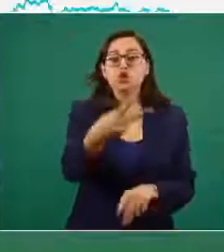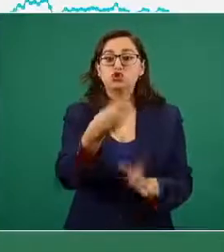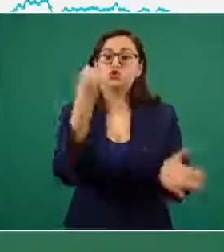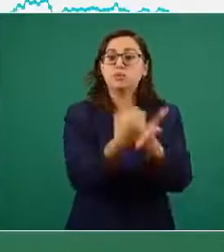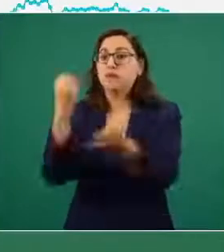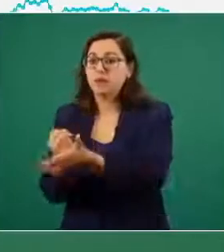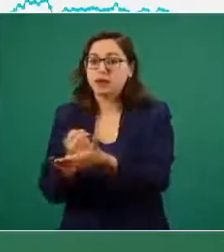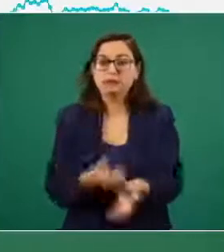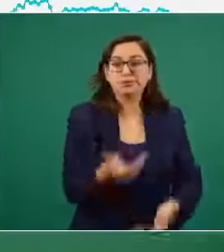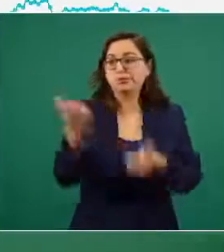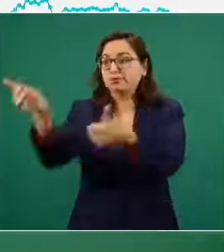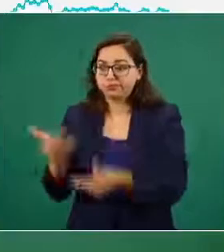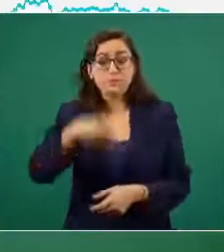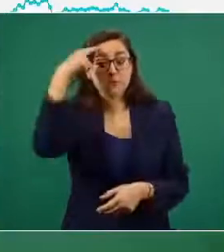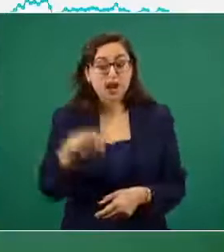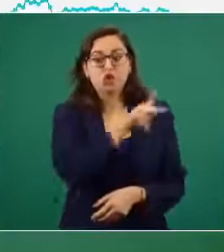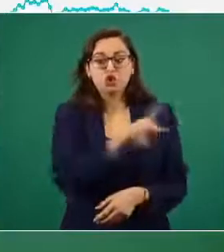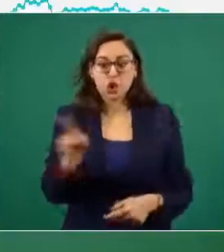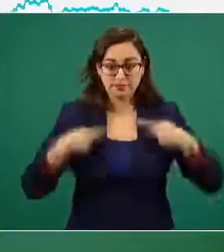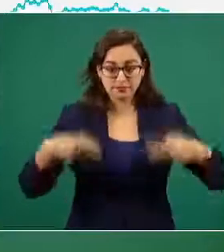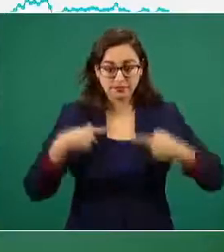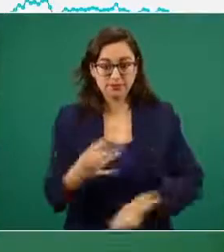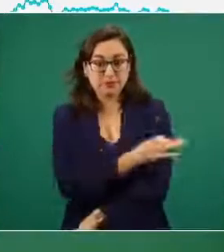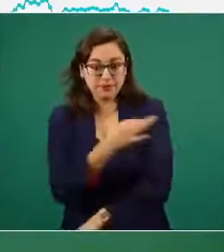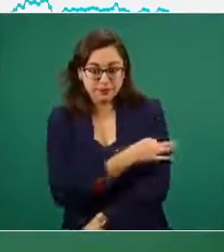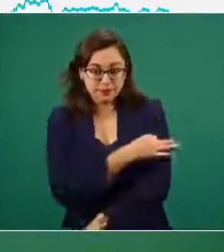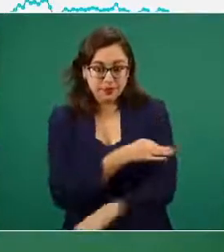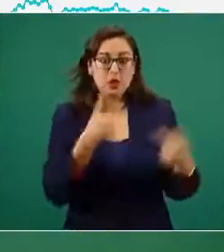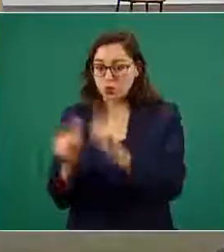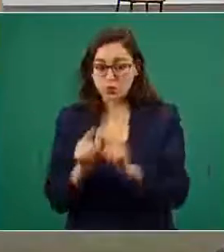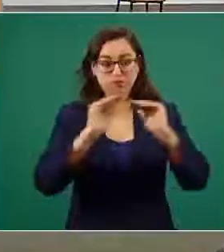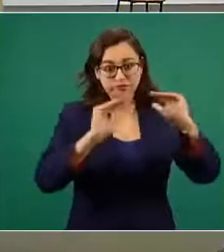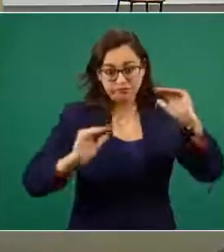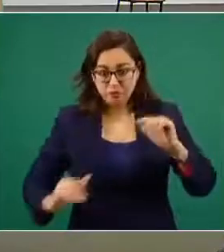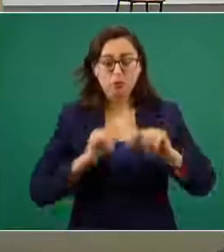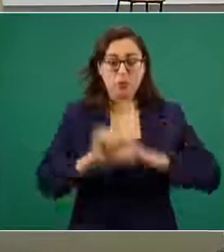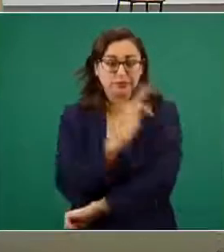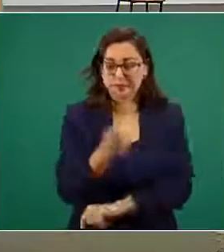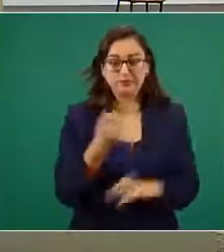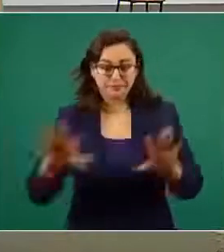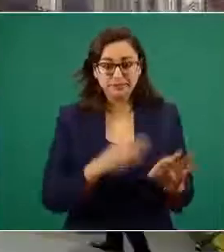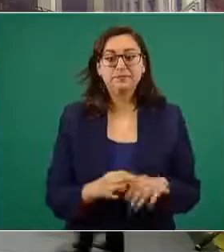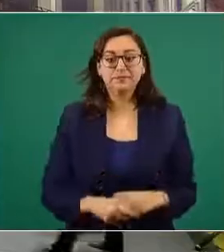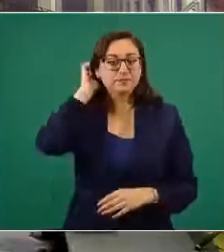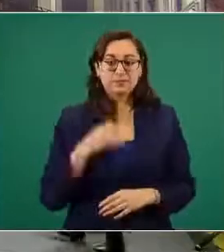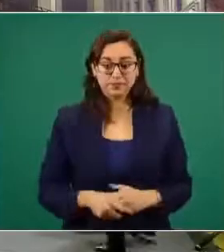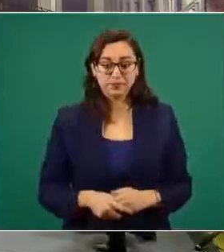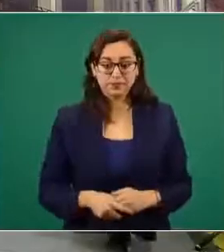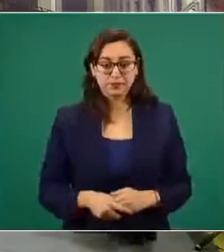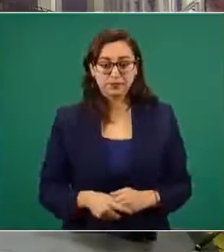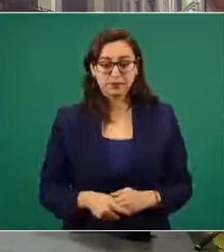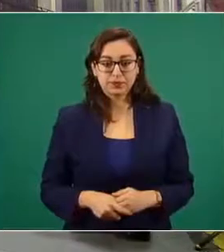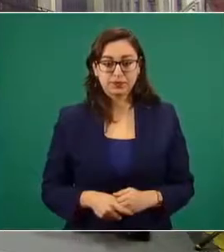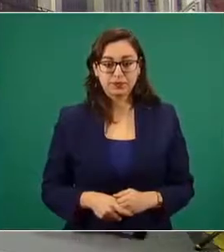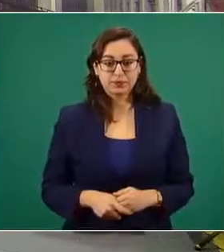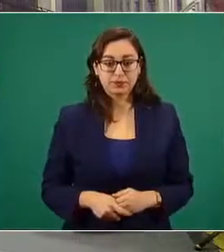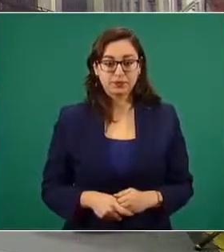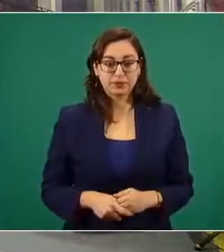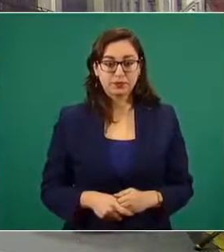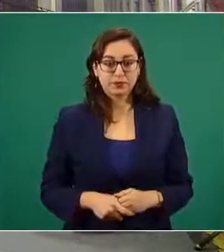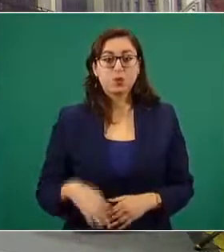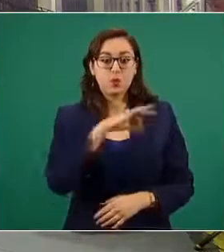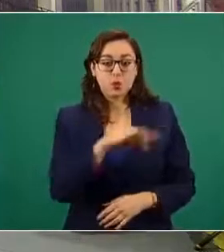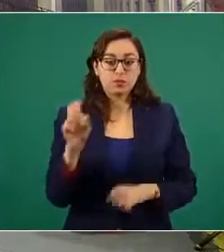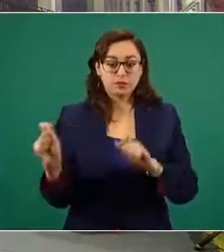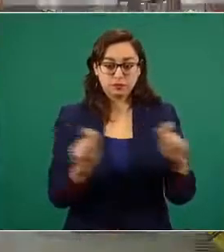de un programa de vacunación universal, gratuito y priorizado de acuerdo a los grupos de riesgo. Esto es todo, presidente. Sería bueno que se ponga